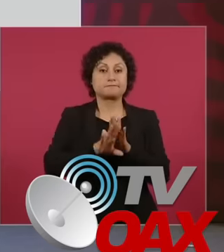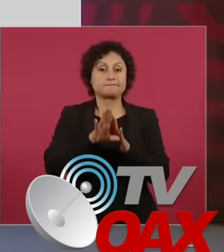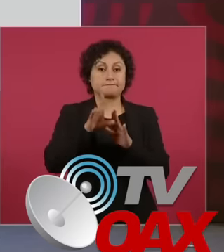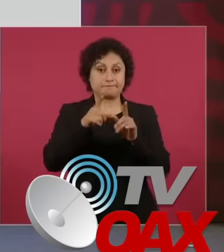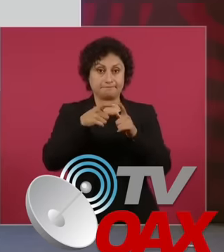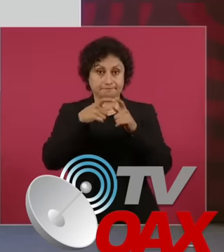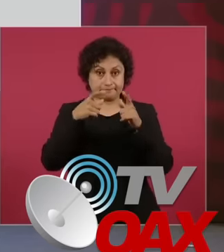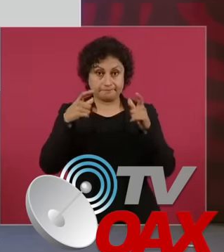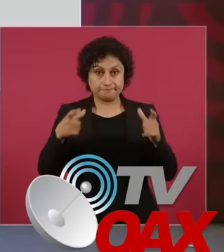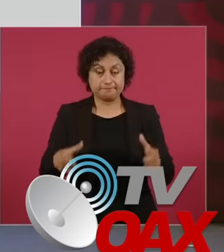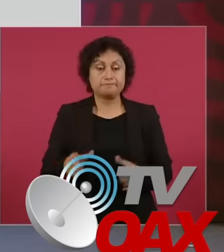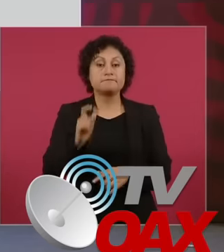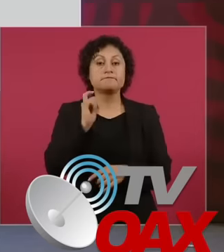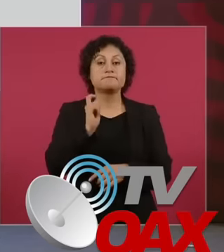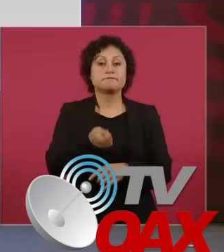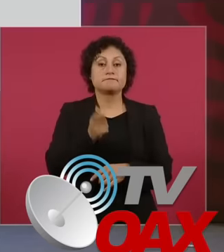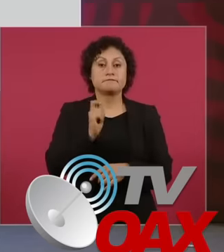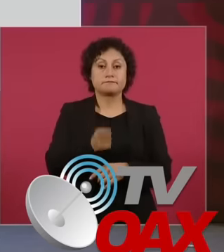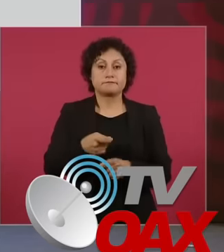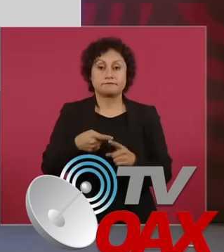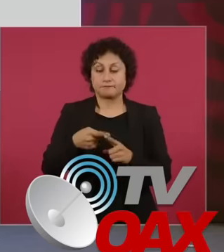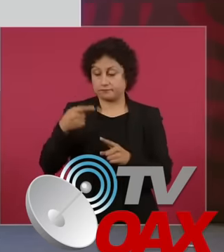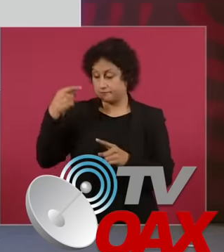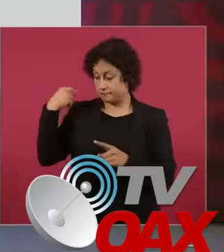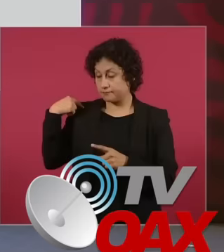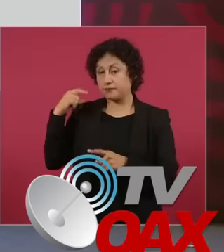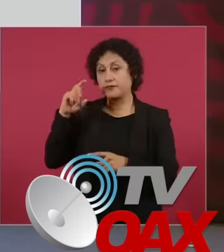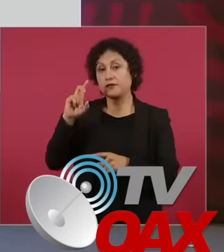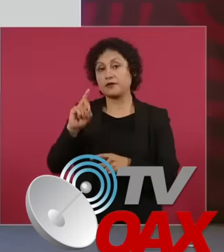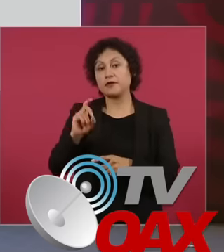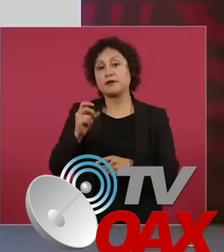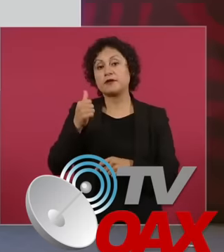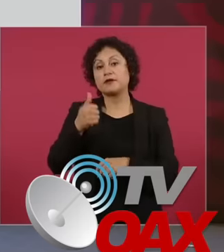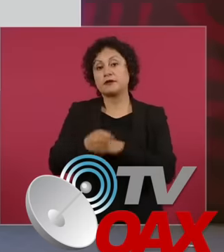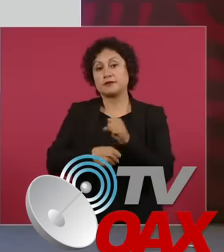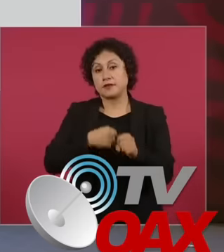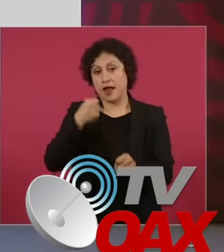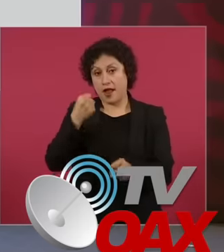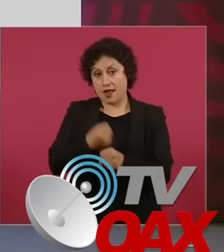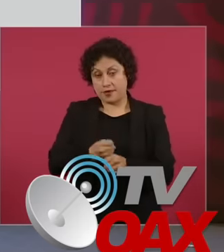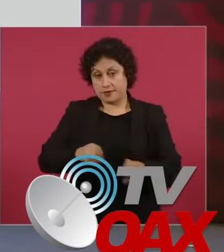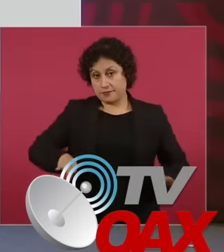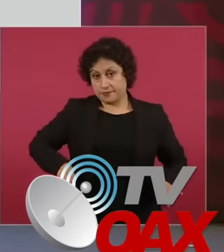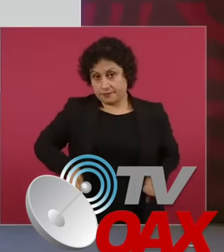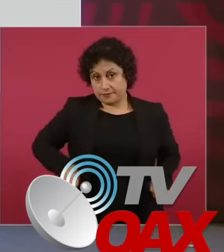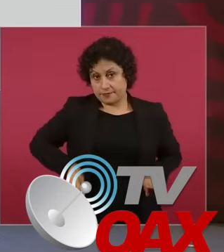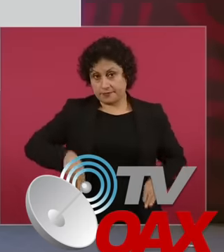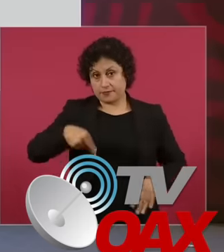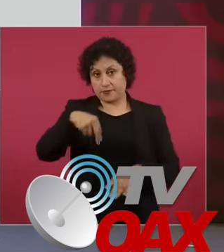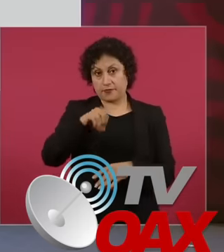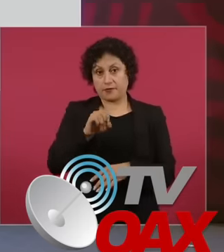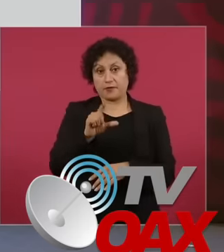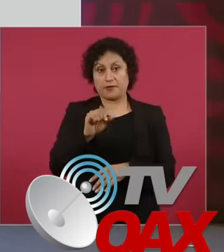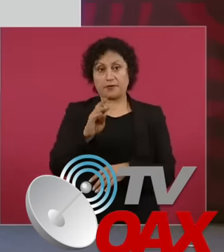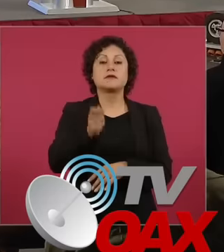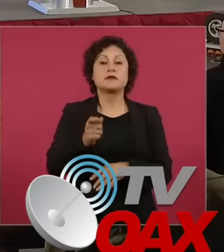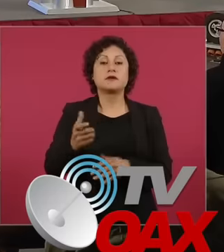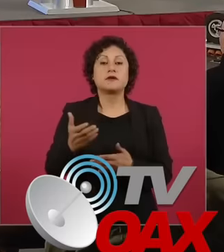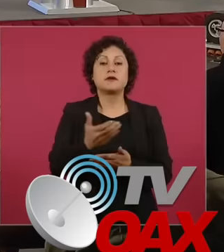en los 36 años de política neoliberal, el promedio fue de